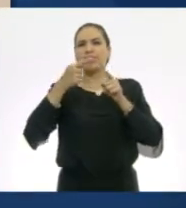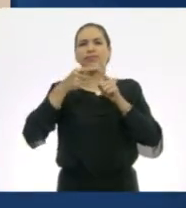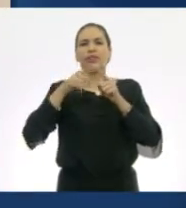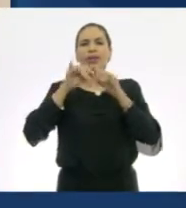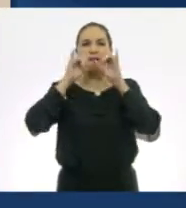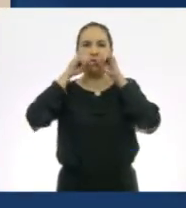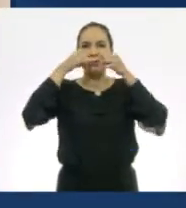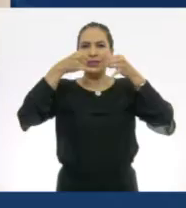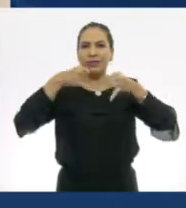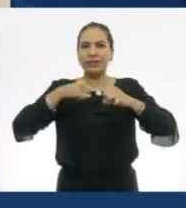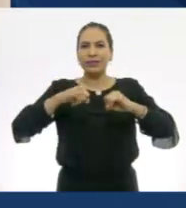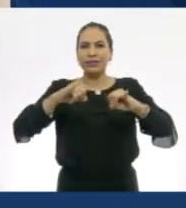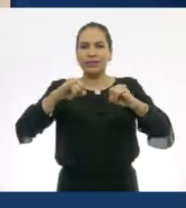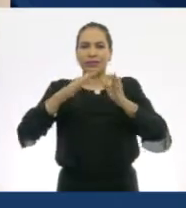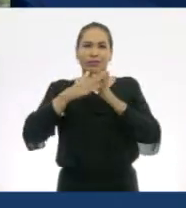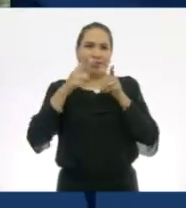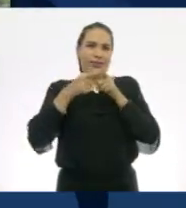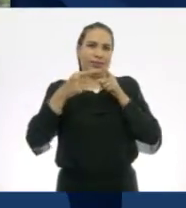largos dientes.